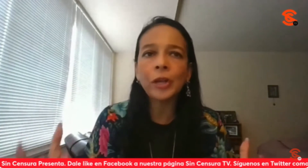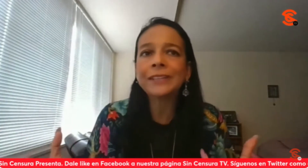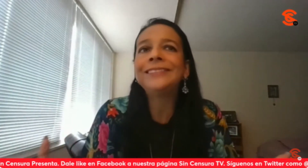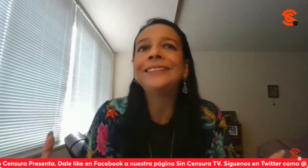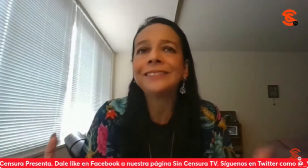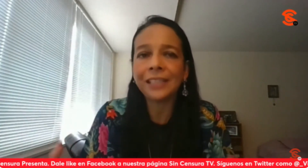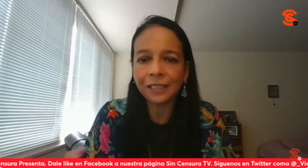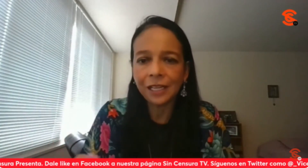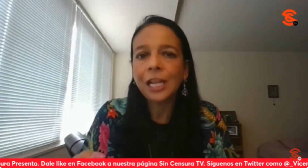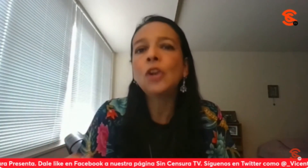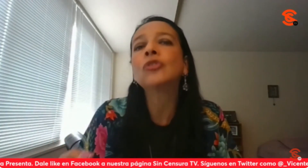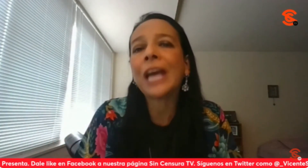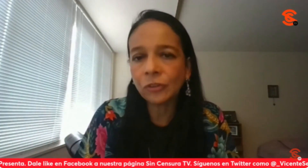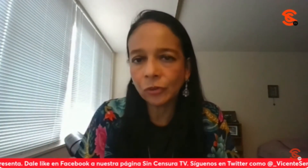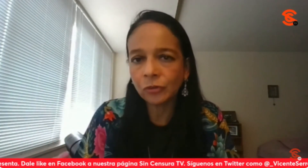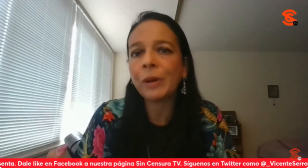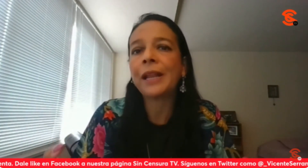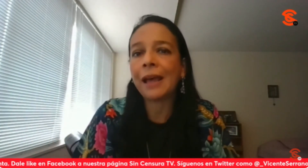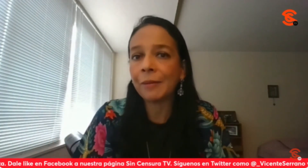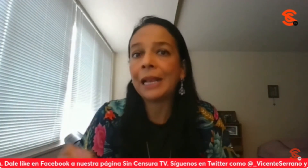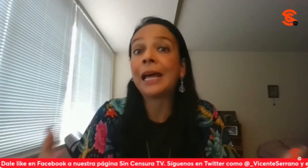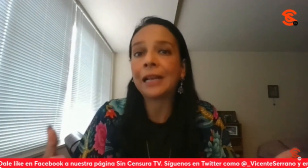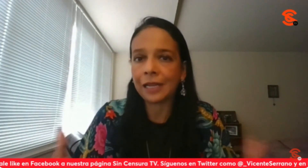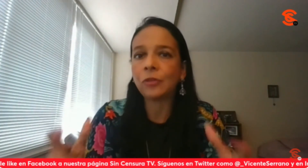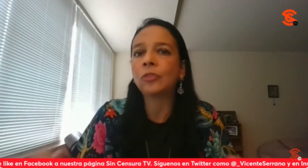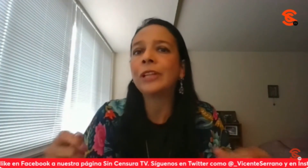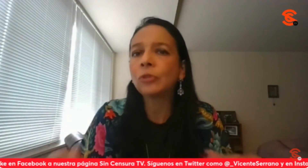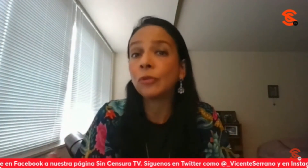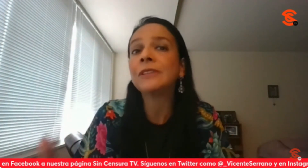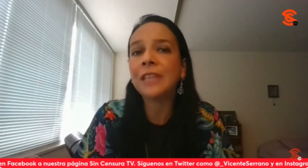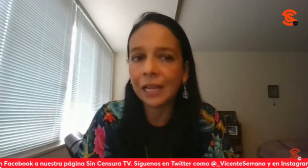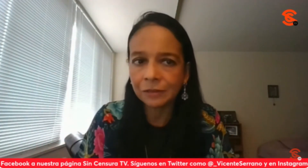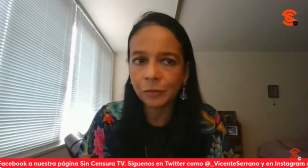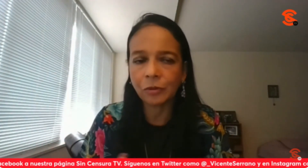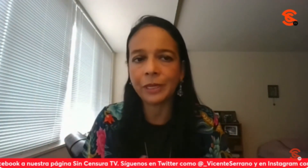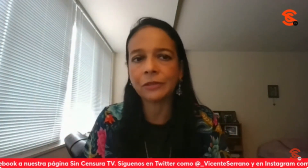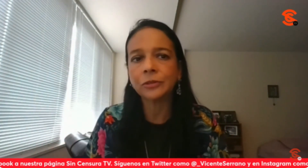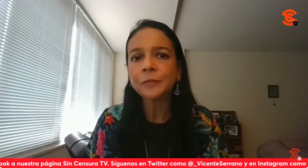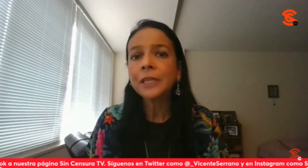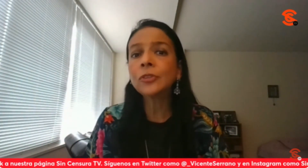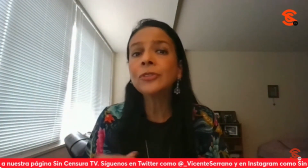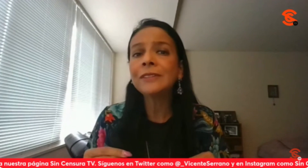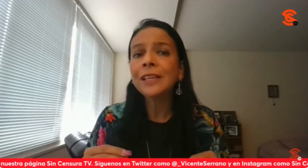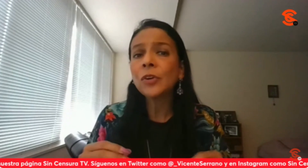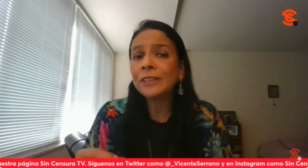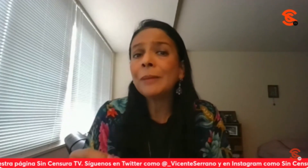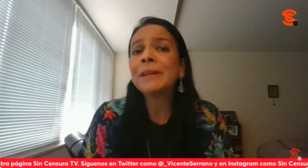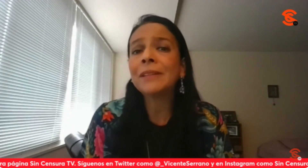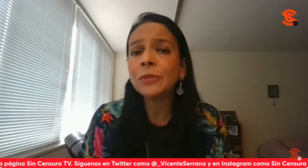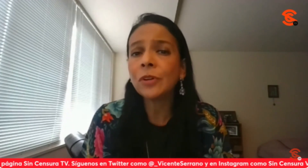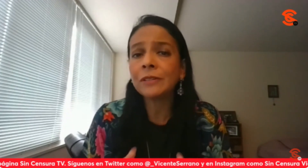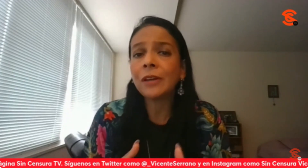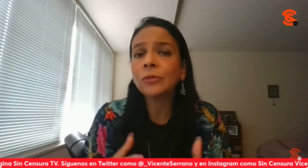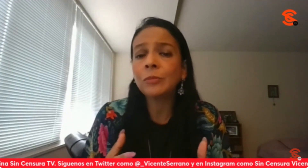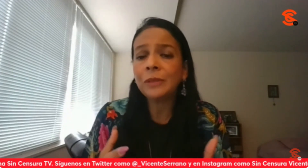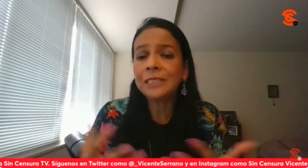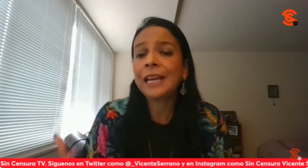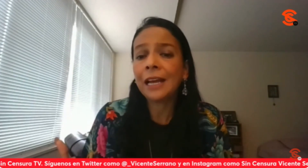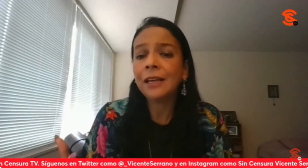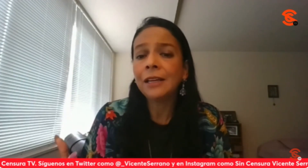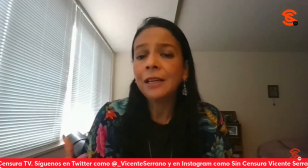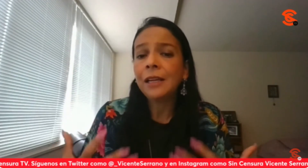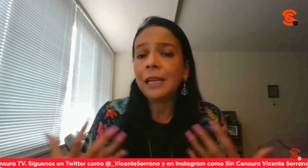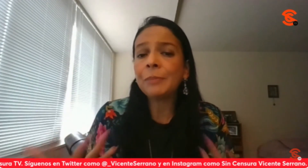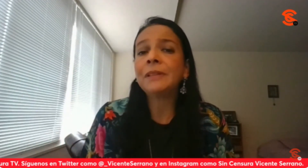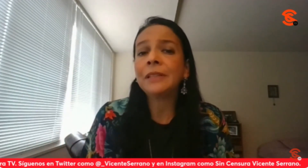no existen los datos para avalarla, ¿no? Los datos oficiales, por lo menos. Entonces, con esa percepción,